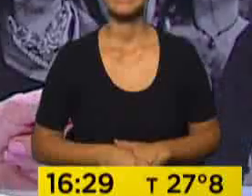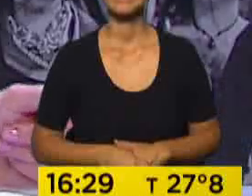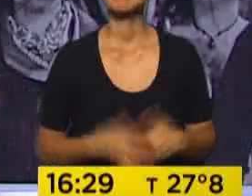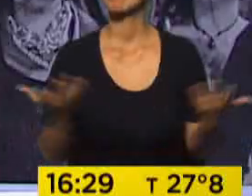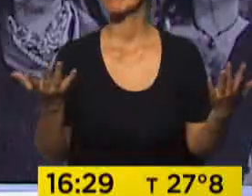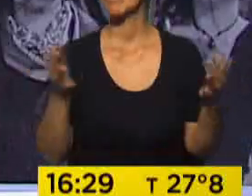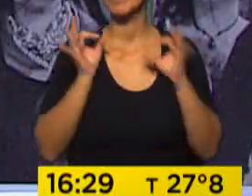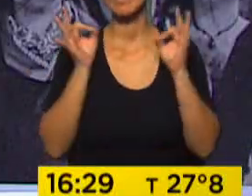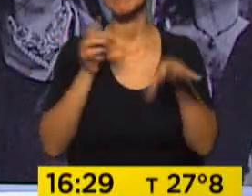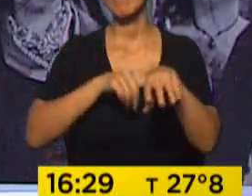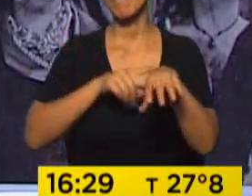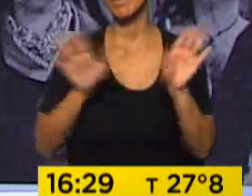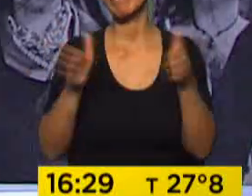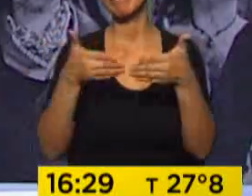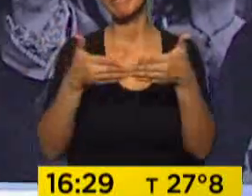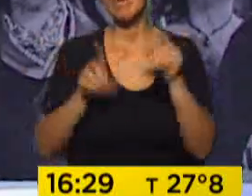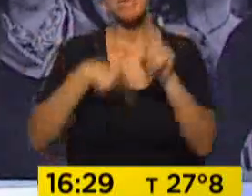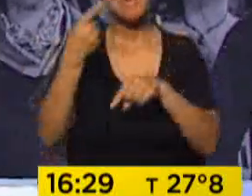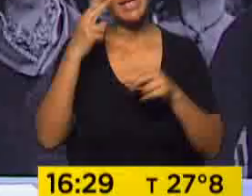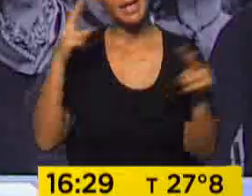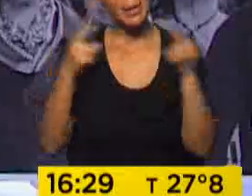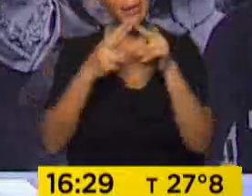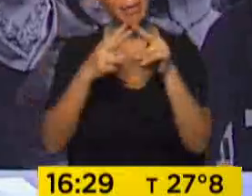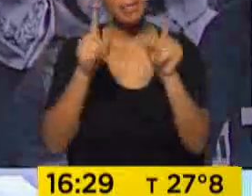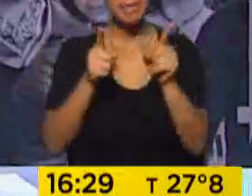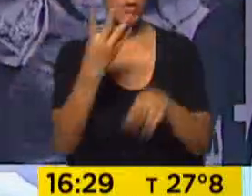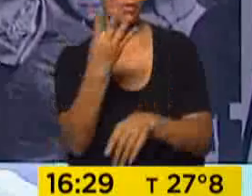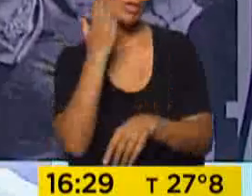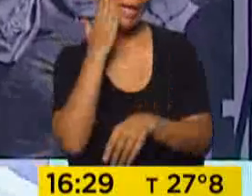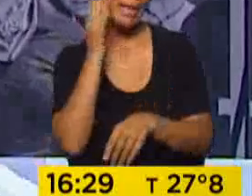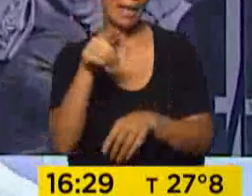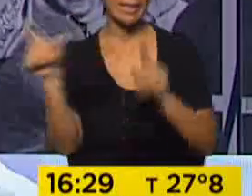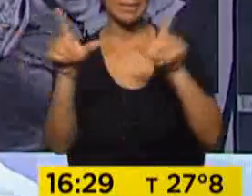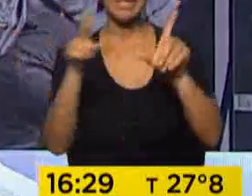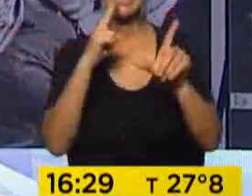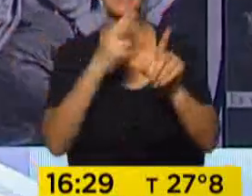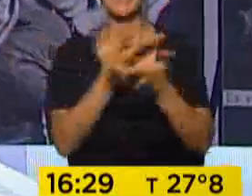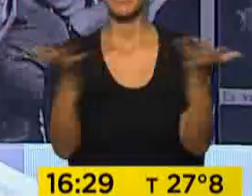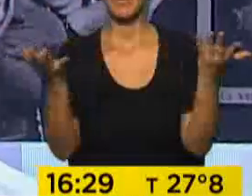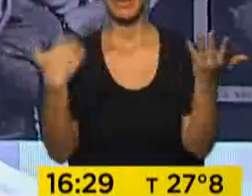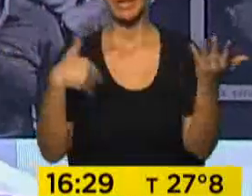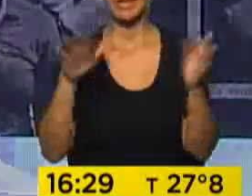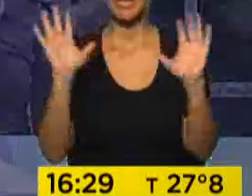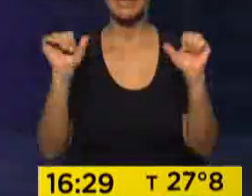Llegamos al final de este Con Voz Propia. Mañana nos volvemos a encontrar a partir de las 4 de la tarde en la pantalla de la televisión pública argentina.